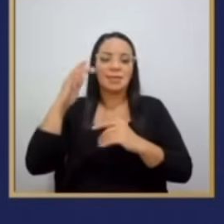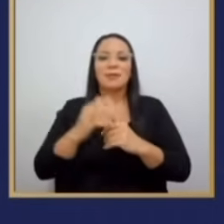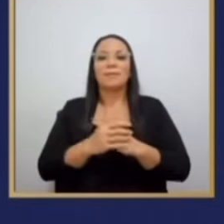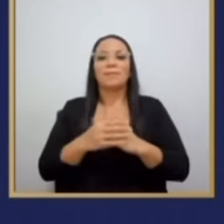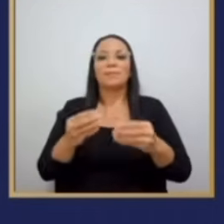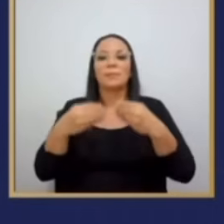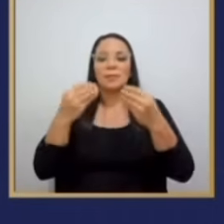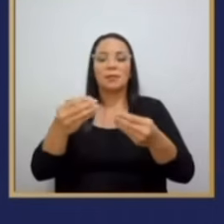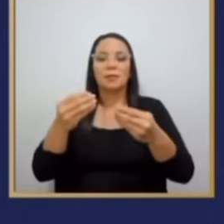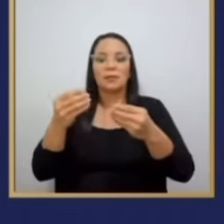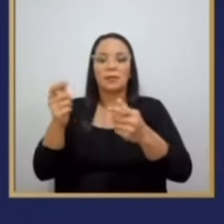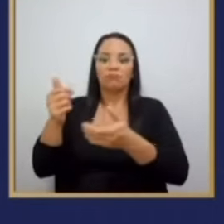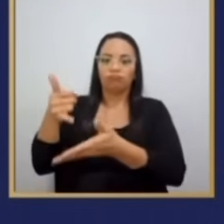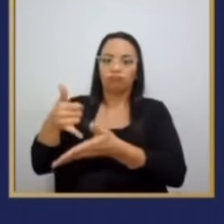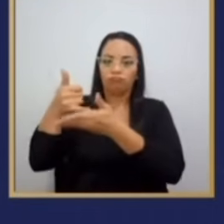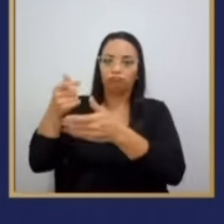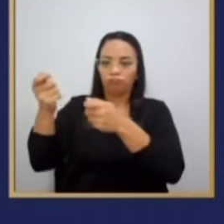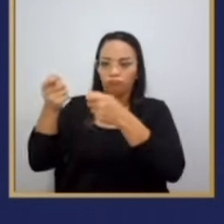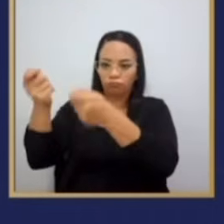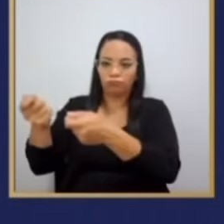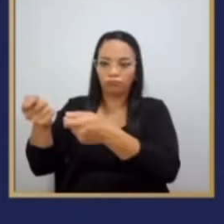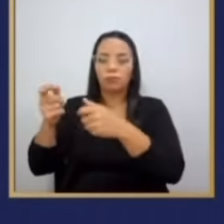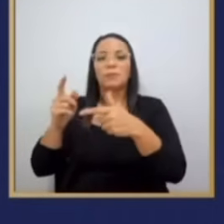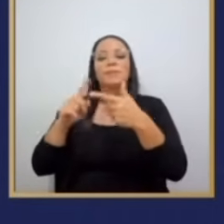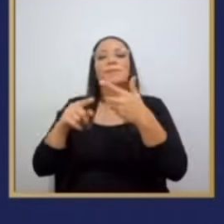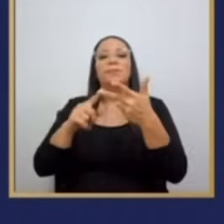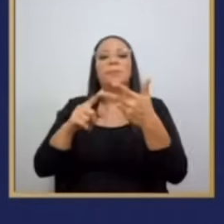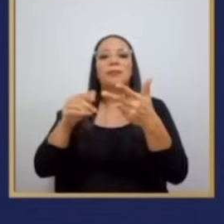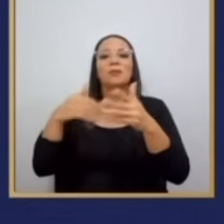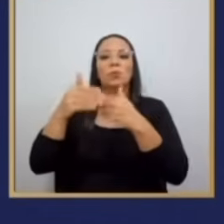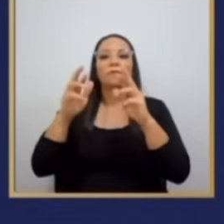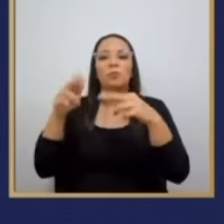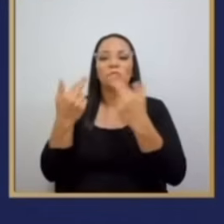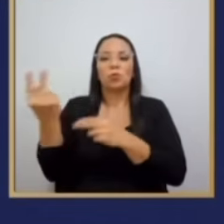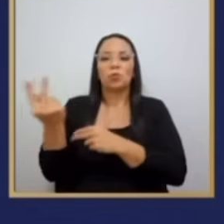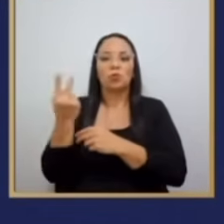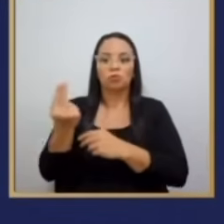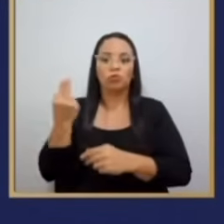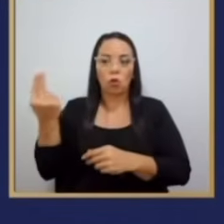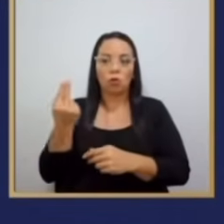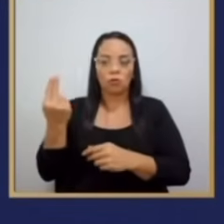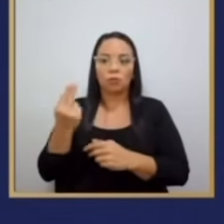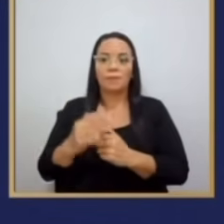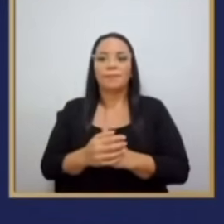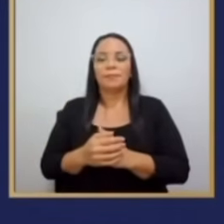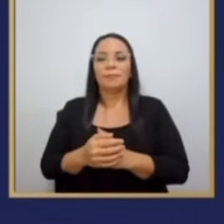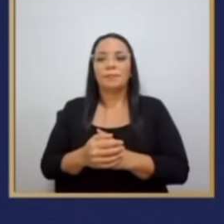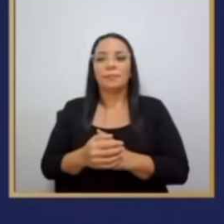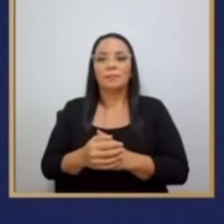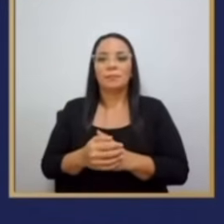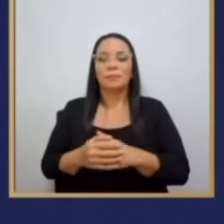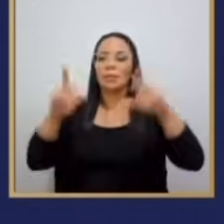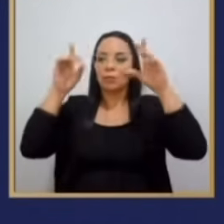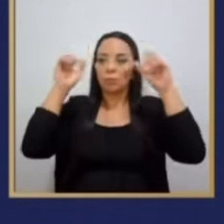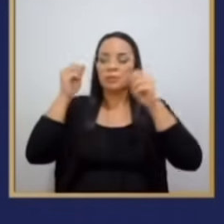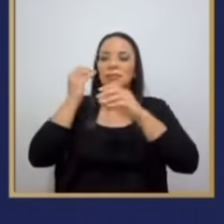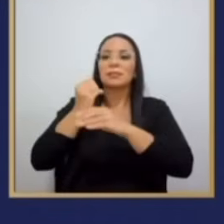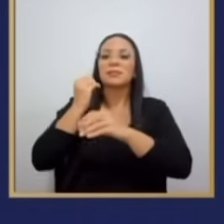la condecoración. Vamos a tener una reunión él y yo solitos, lo que llaman los diplomáticos una